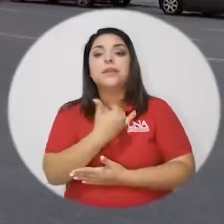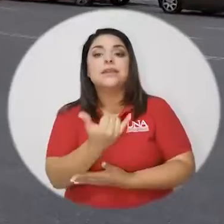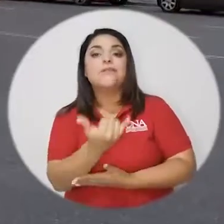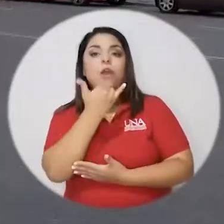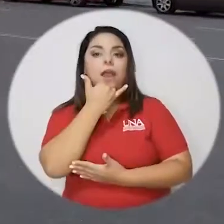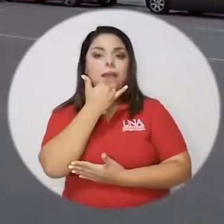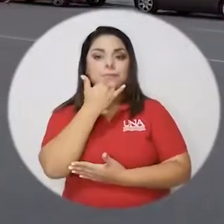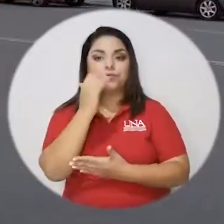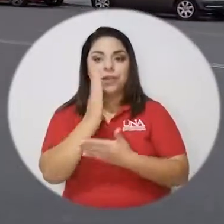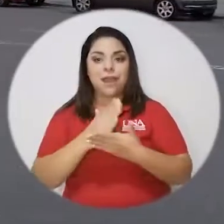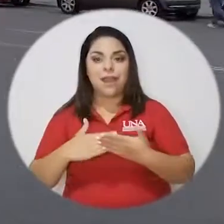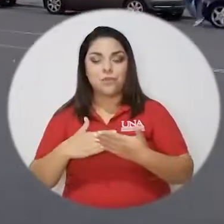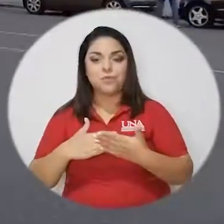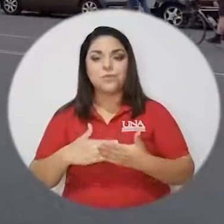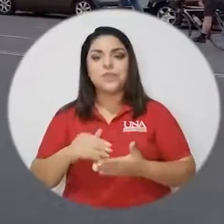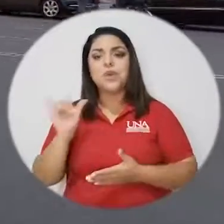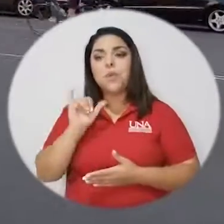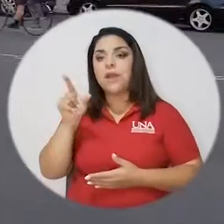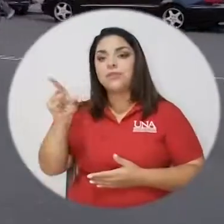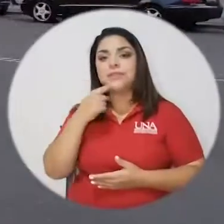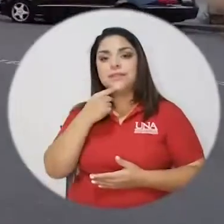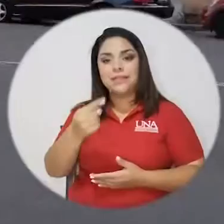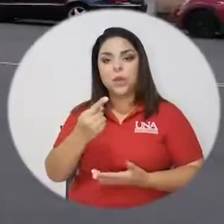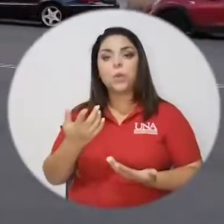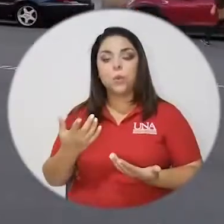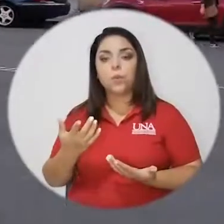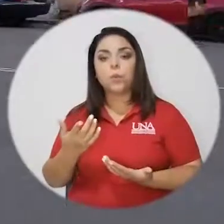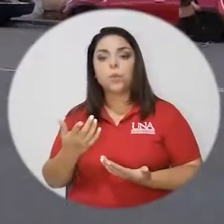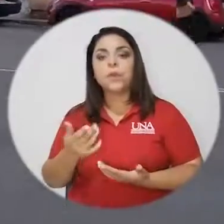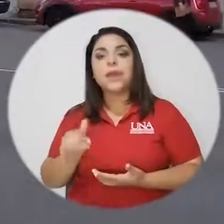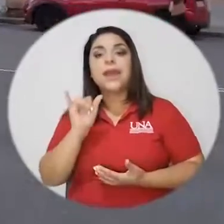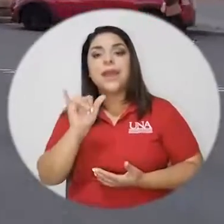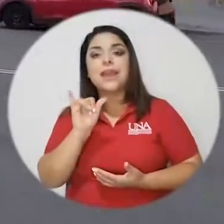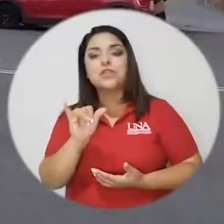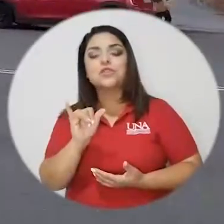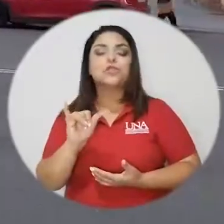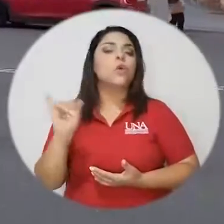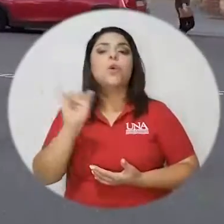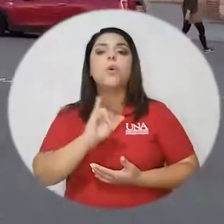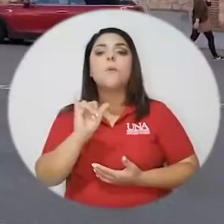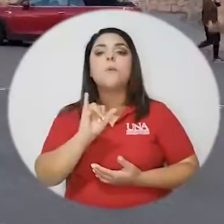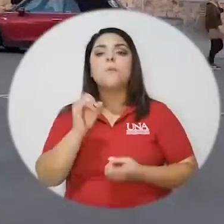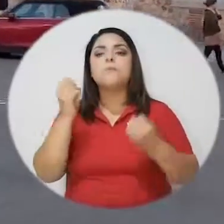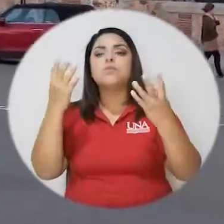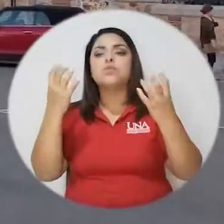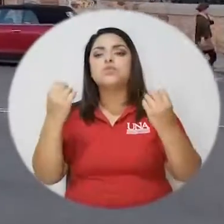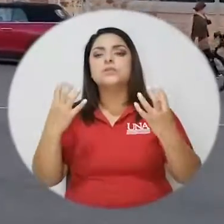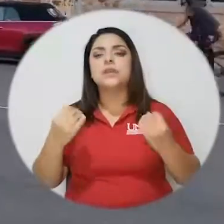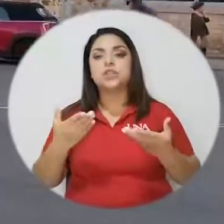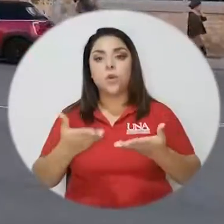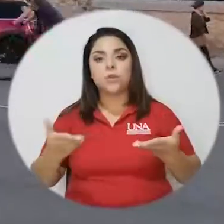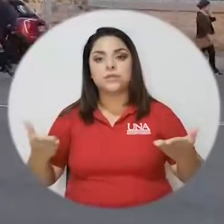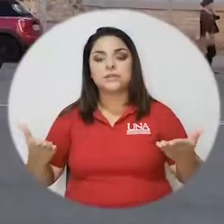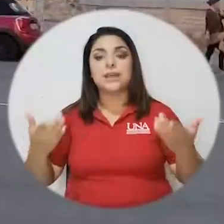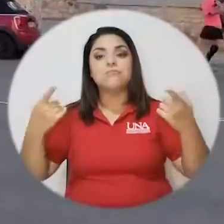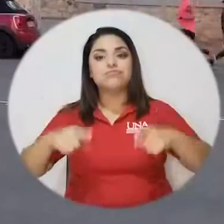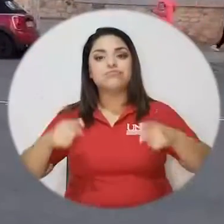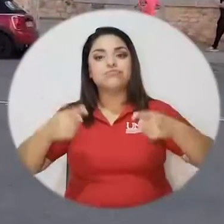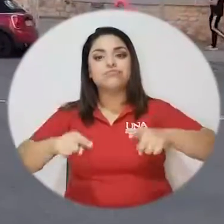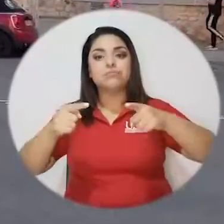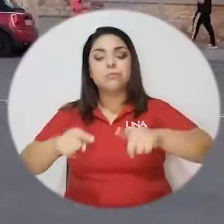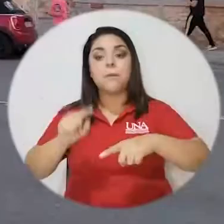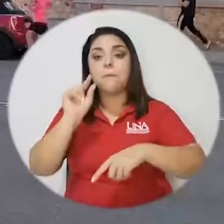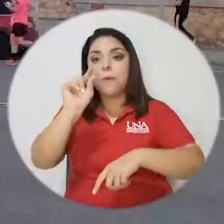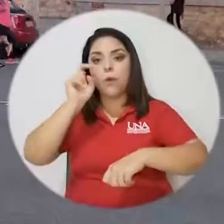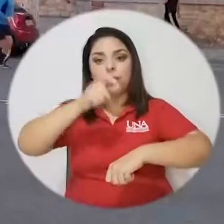algo. Y usted lo decía muy bien, ha sido, digamos, una vorágine de cosas que se han dado en muy